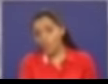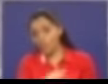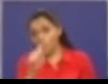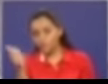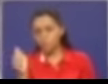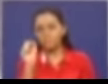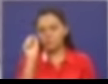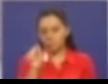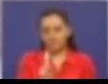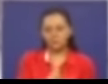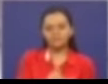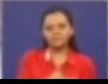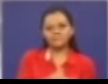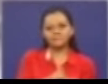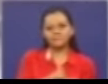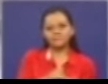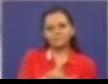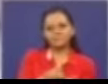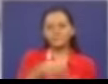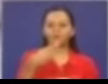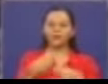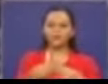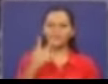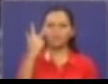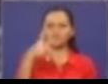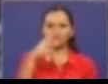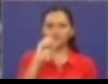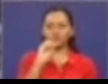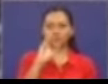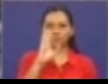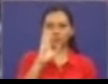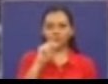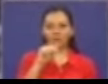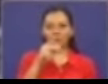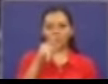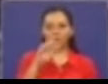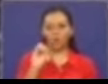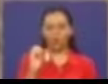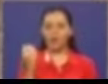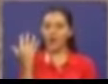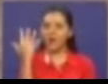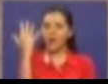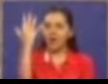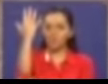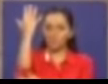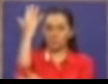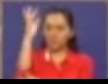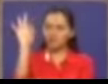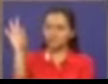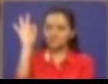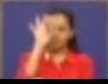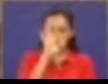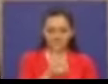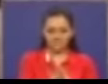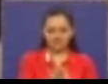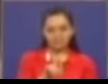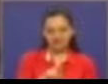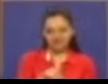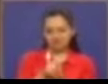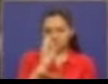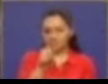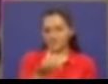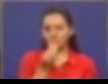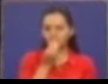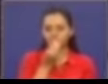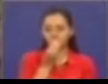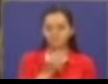de un sabroso chontacuro, un grueso gusano que nace en los árboles de la chonta. El crecimiento de